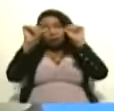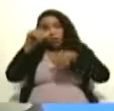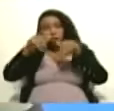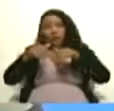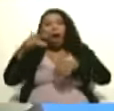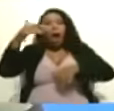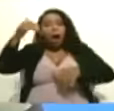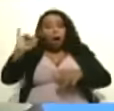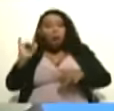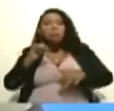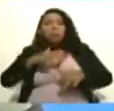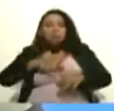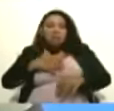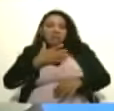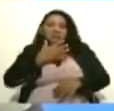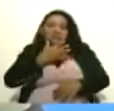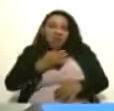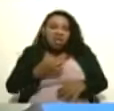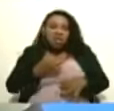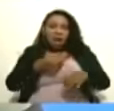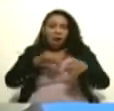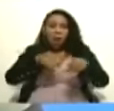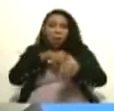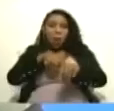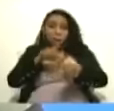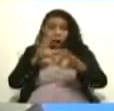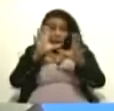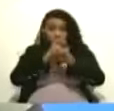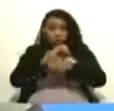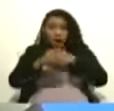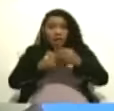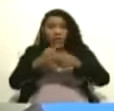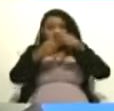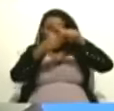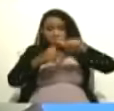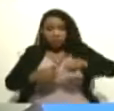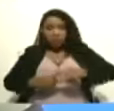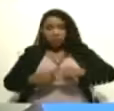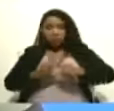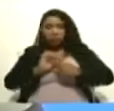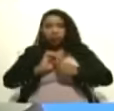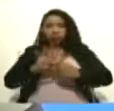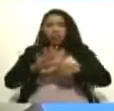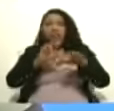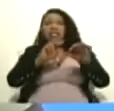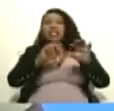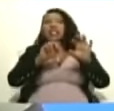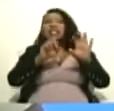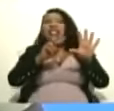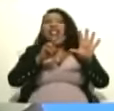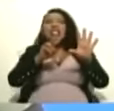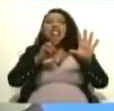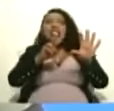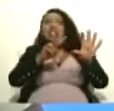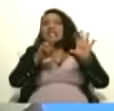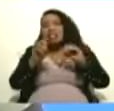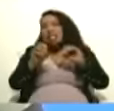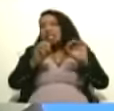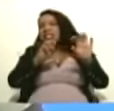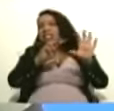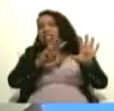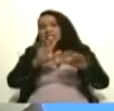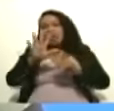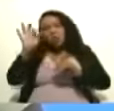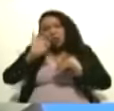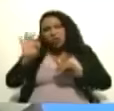pues puede fácilmente en horas de la noche emitir un boletín como se emitió con creo que era el 70 75 de la transmisión el